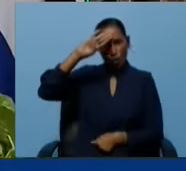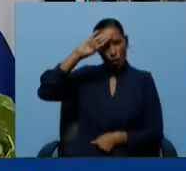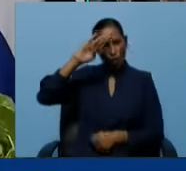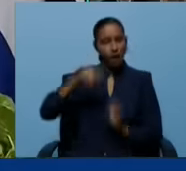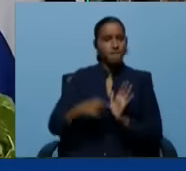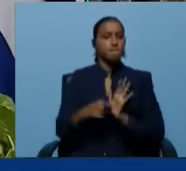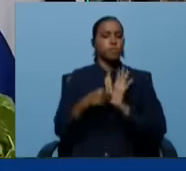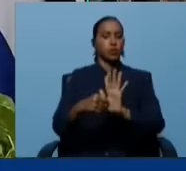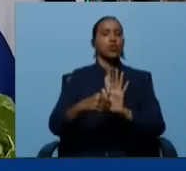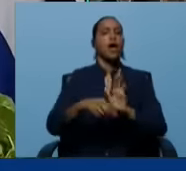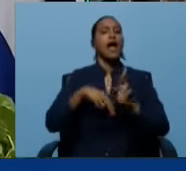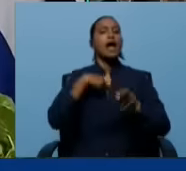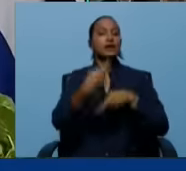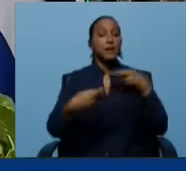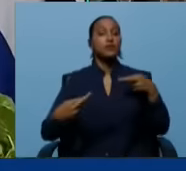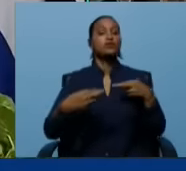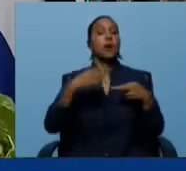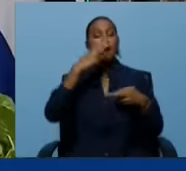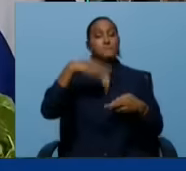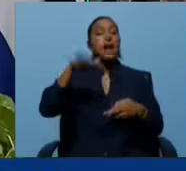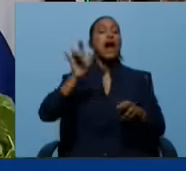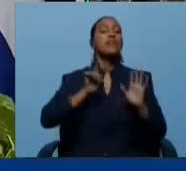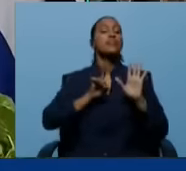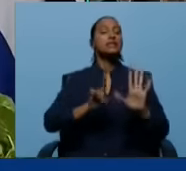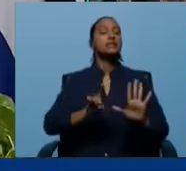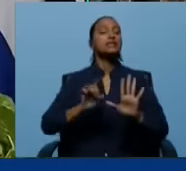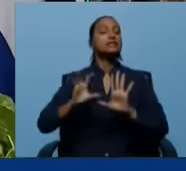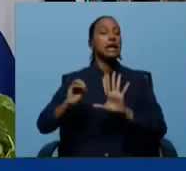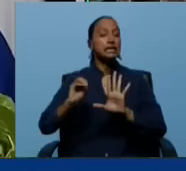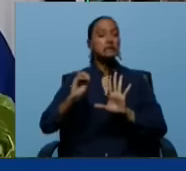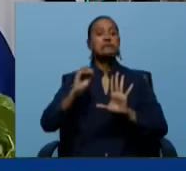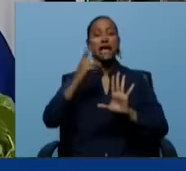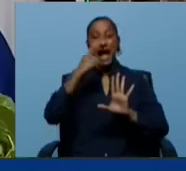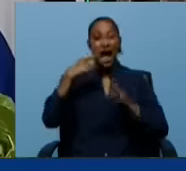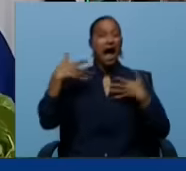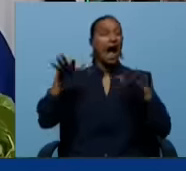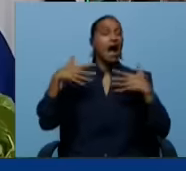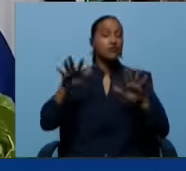hace ya más de 60 años, 61 años.